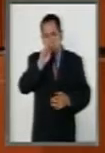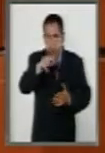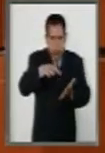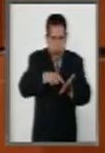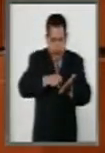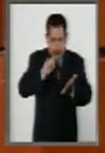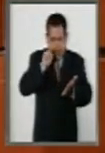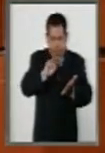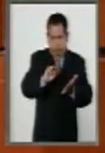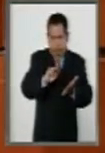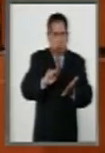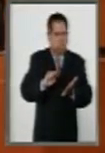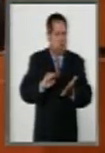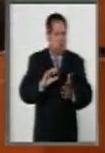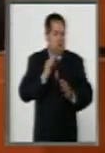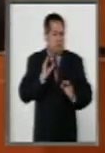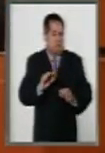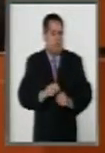presente dictamen.